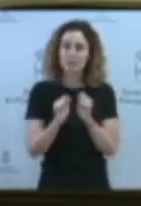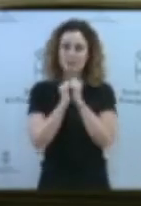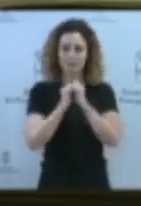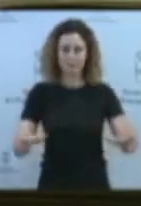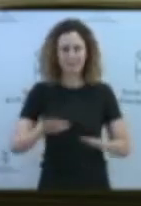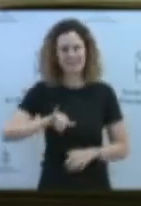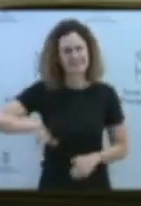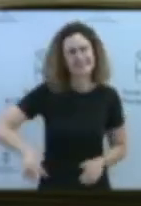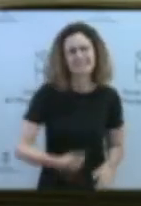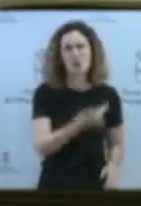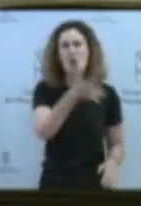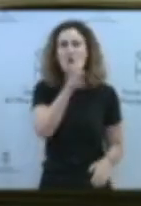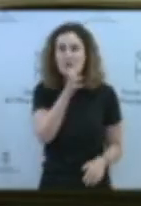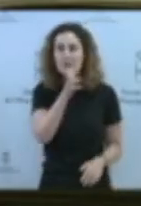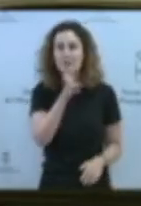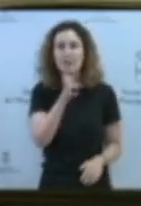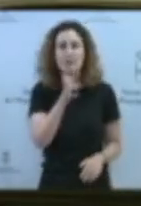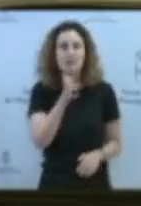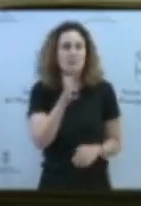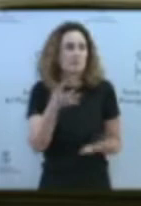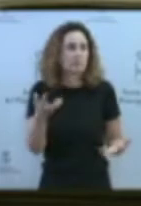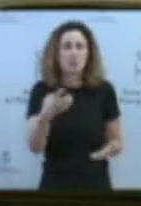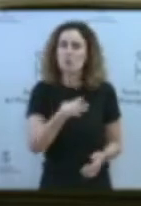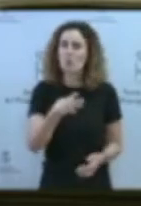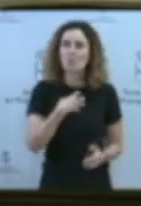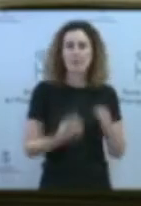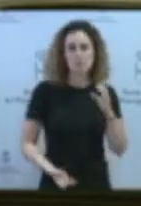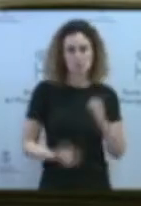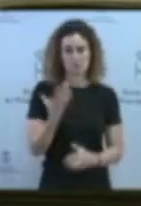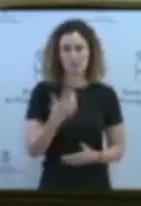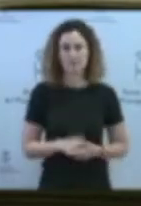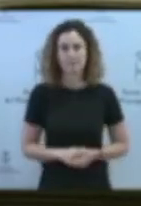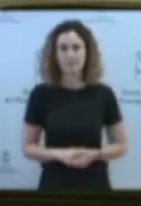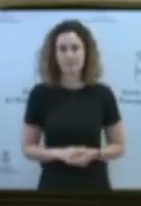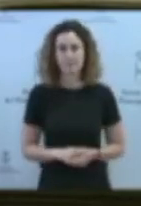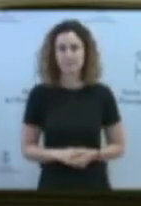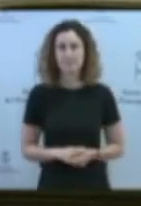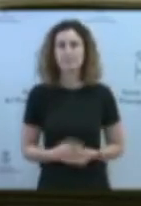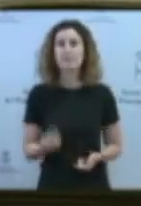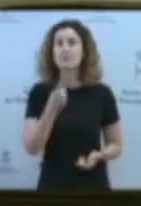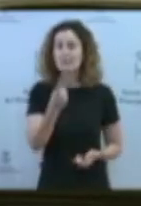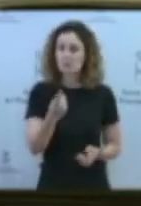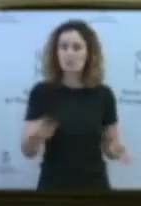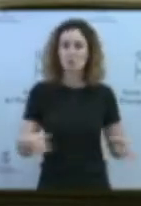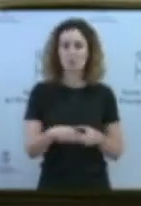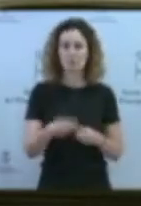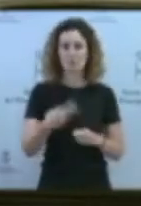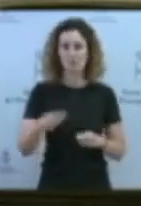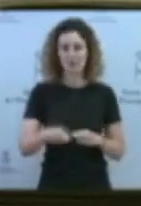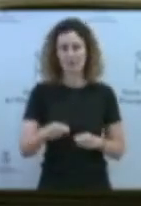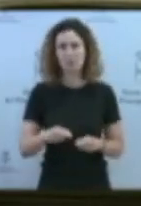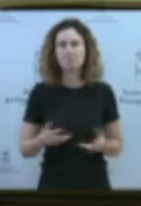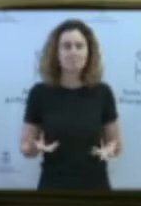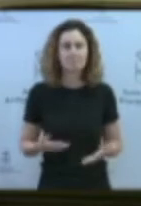sucediendo, señora consejera. Por tanto, ya dijimos a este grupo parlamentario donde procedía, pedimos una comisión de investigación, no